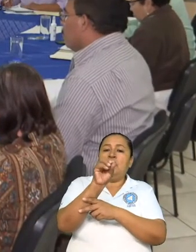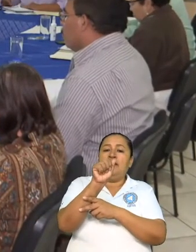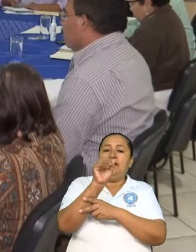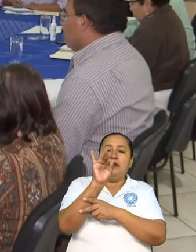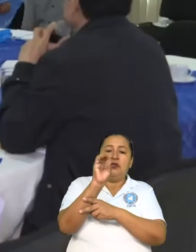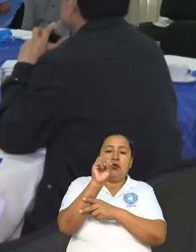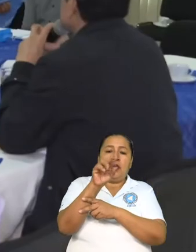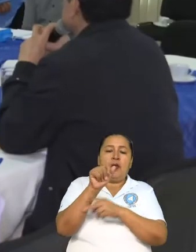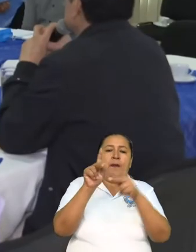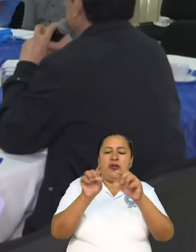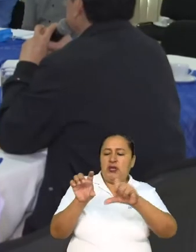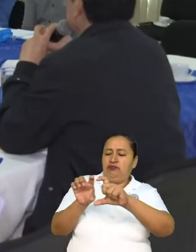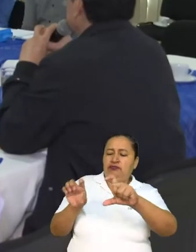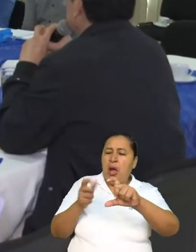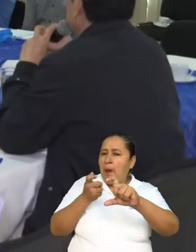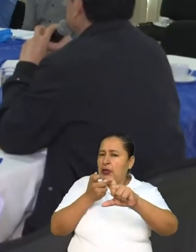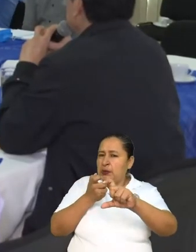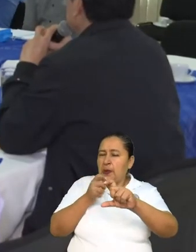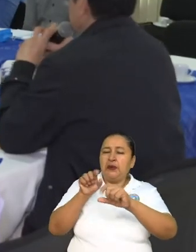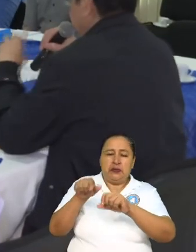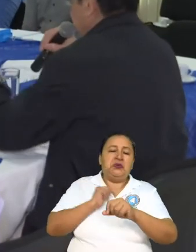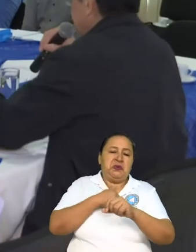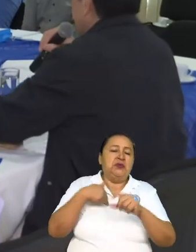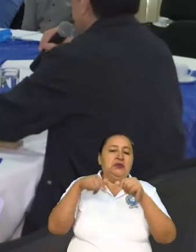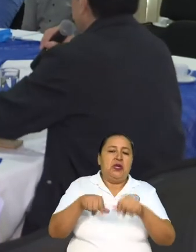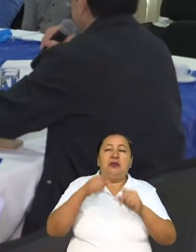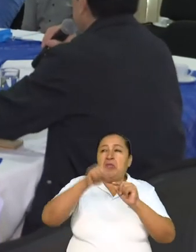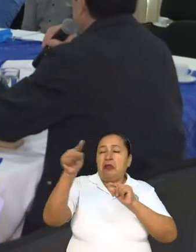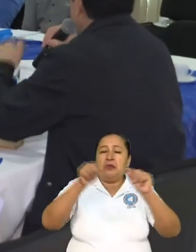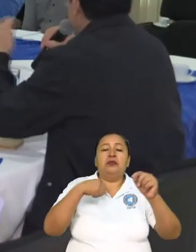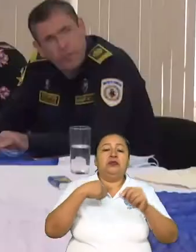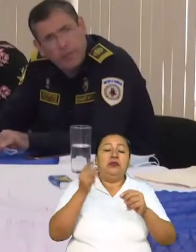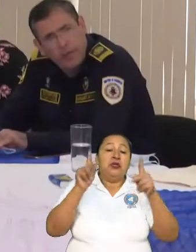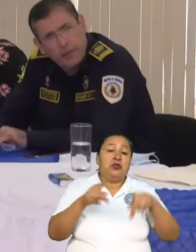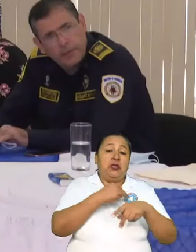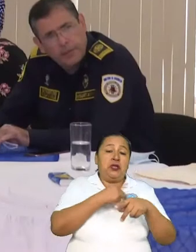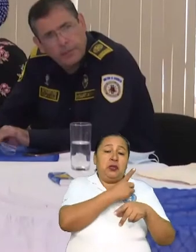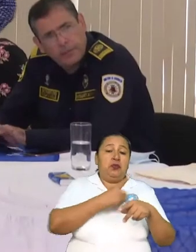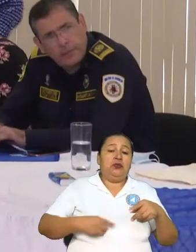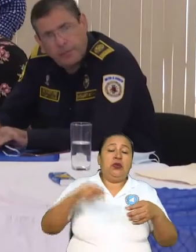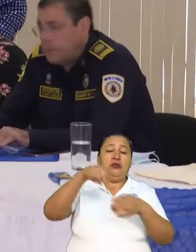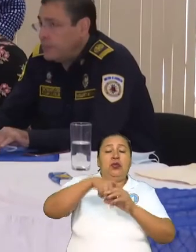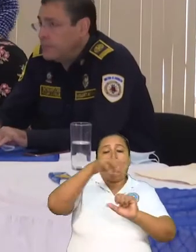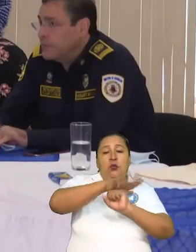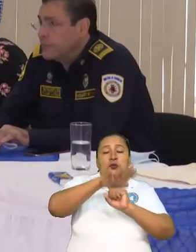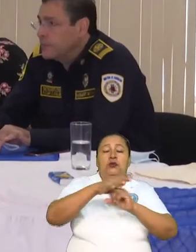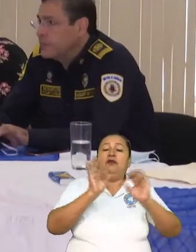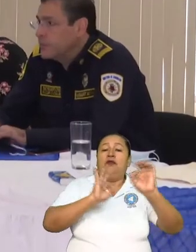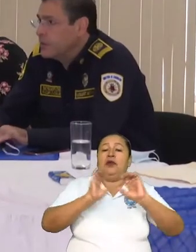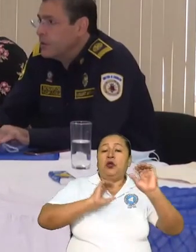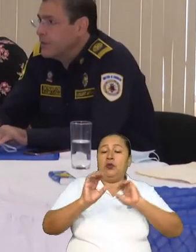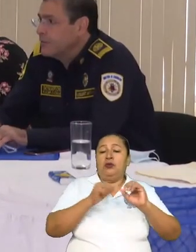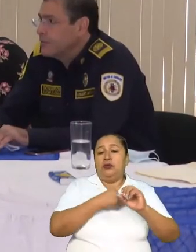proceso de consultas y dictamen que realizan las y los diputados que integran la Comisión de Educación, Cultura, Deportes y Medios de Comunicación